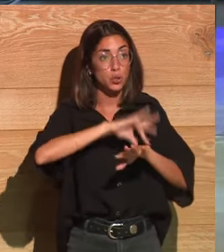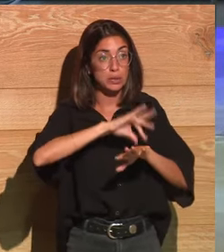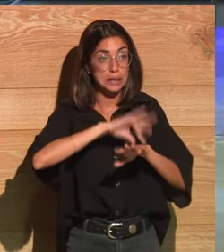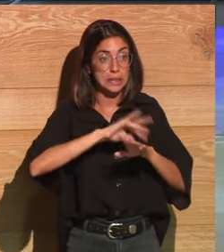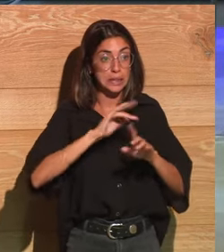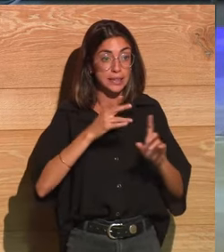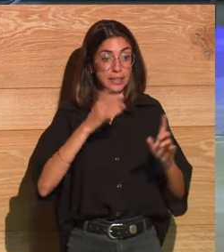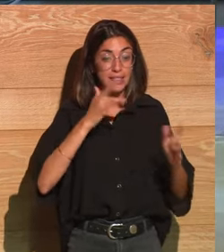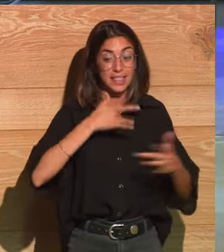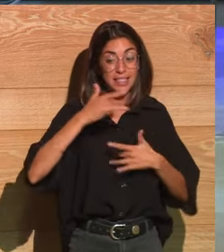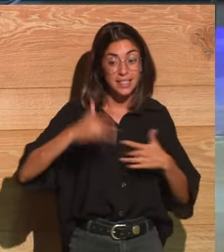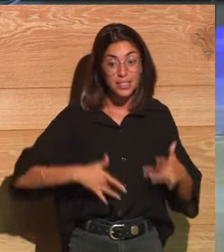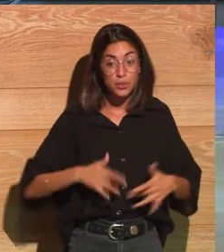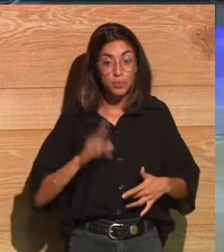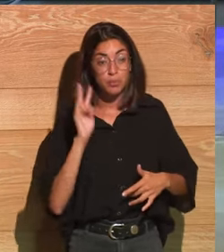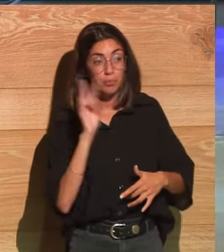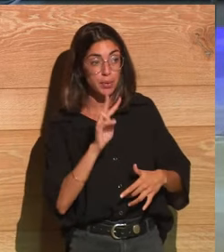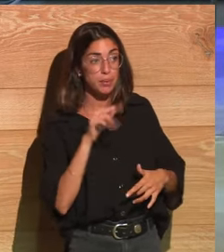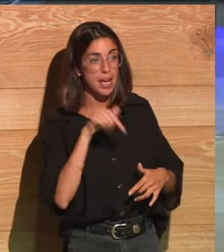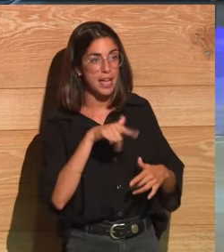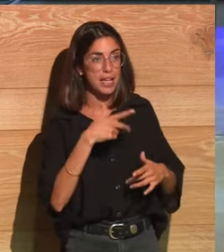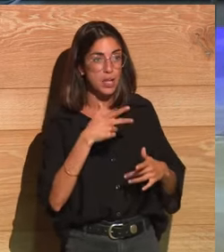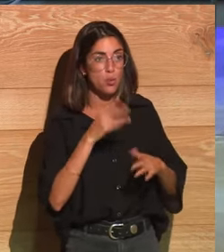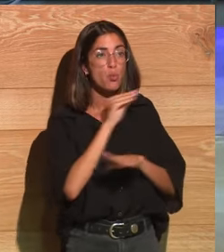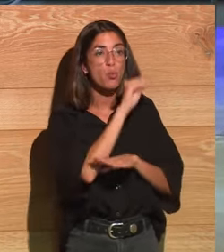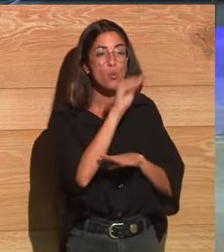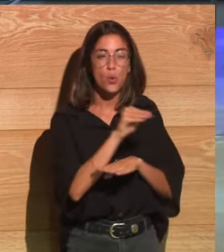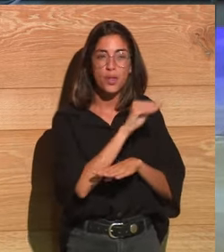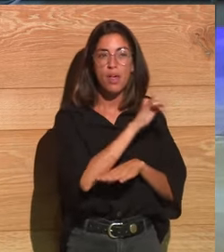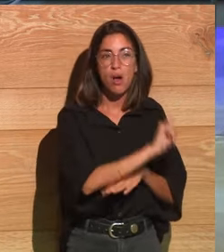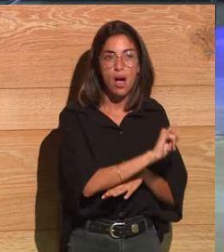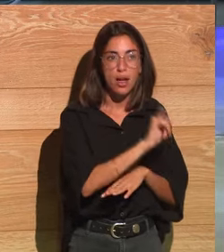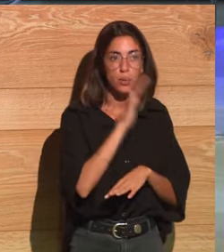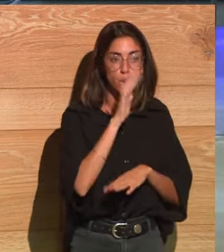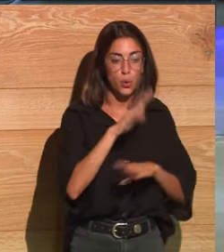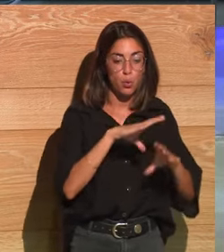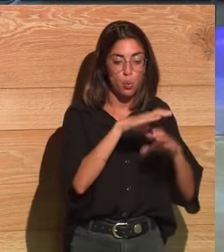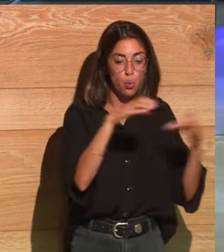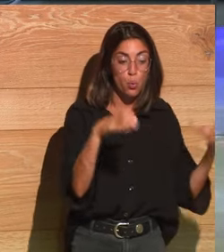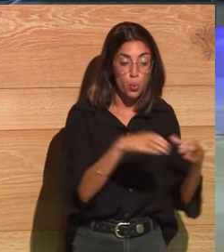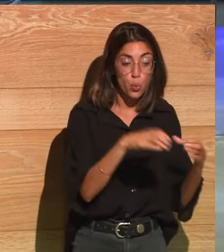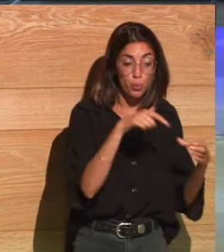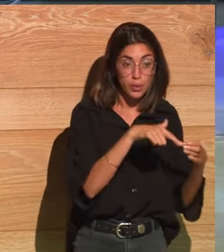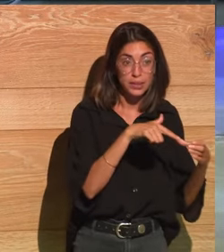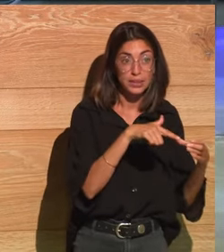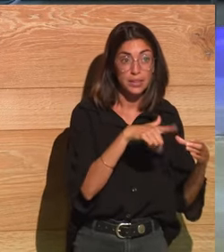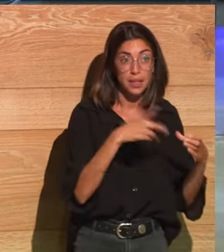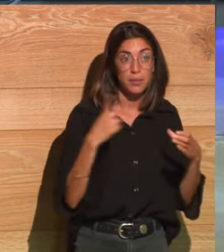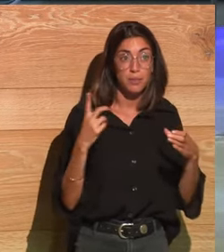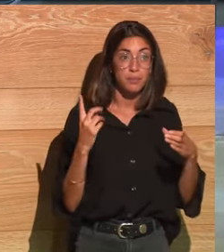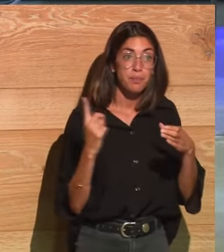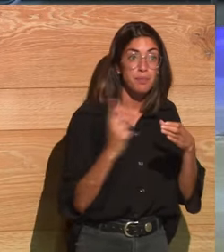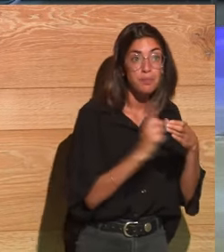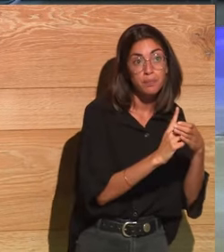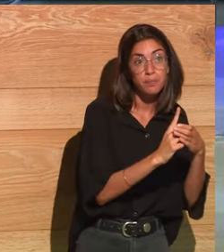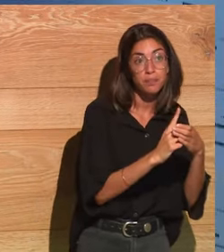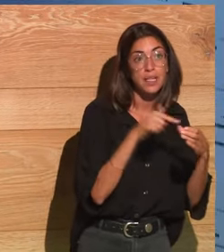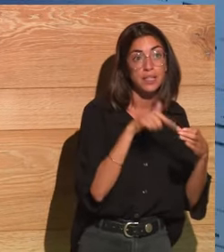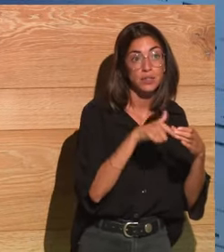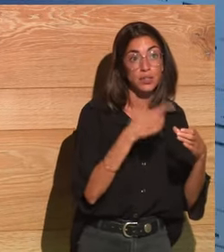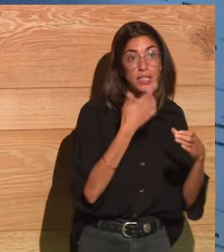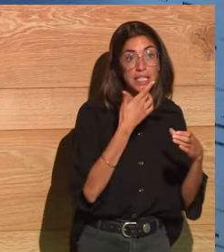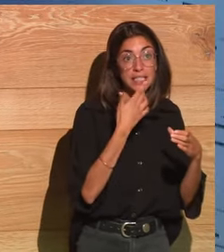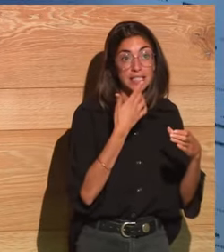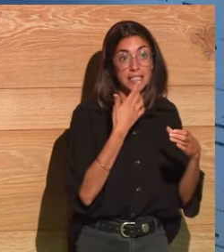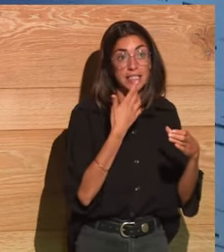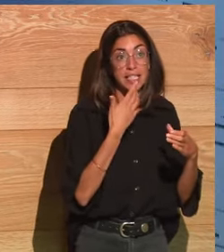está hablando es de que aquí ha habido un cuidado, es decir, que esa persona pertenece a un grupo, cuanto más severa sea esa patología, significa que mayor ha